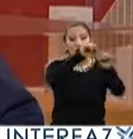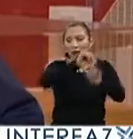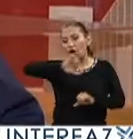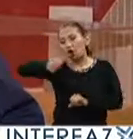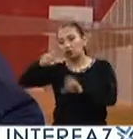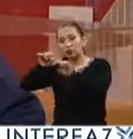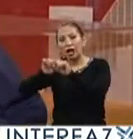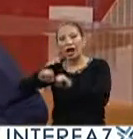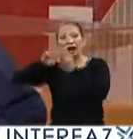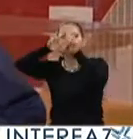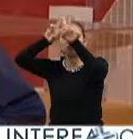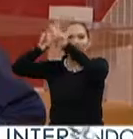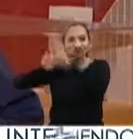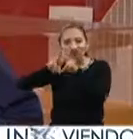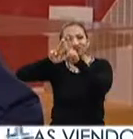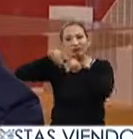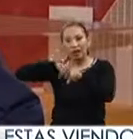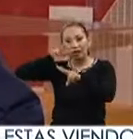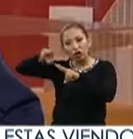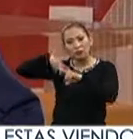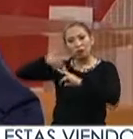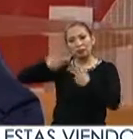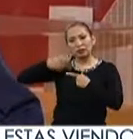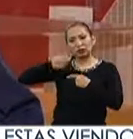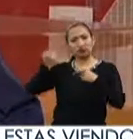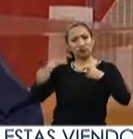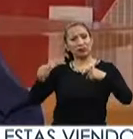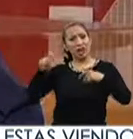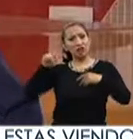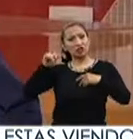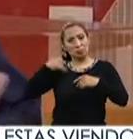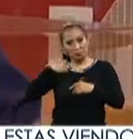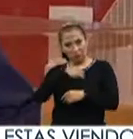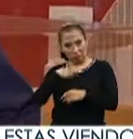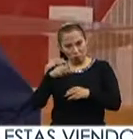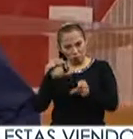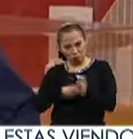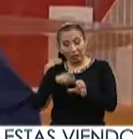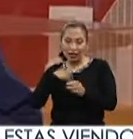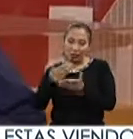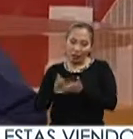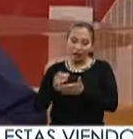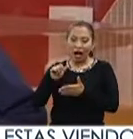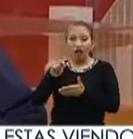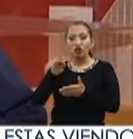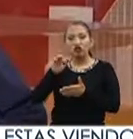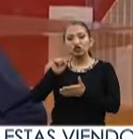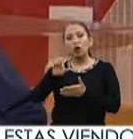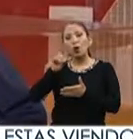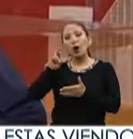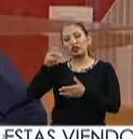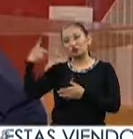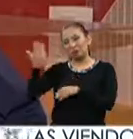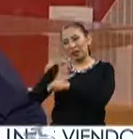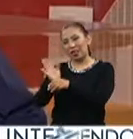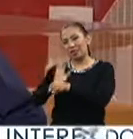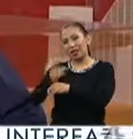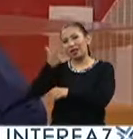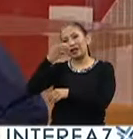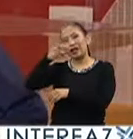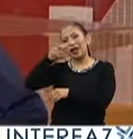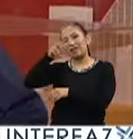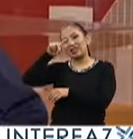sala de astronomía en donde están todos los astrónomos que han sido parte de la institución, más aparte está Alfonso Cuarón con su película de